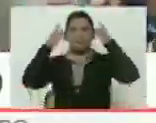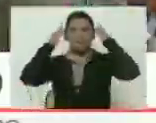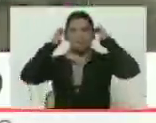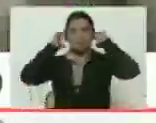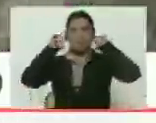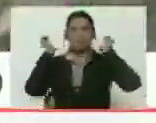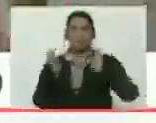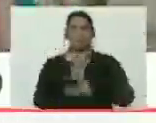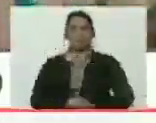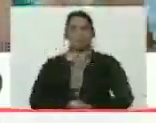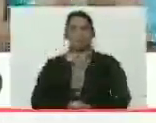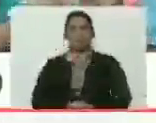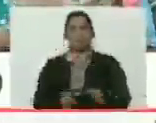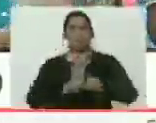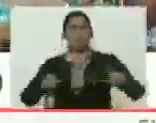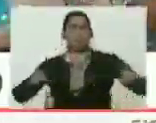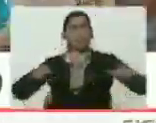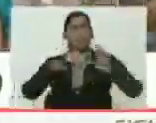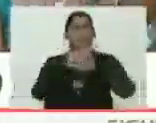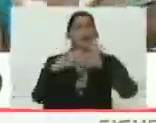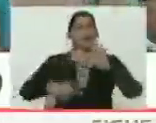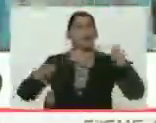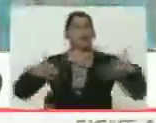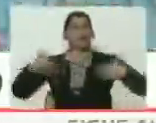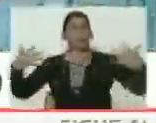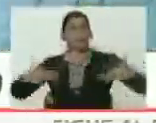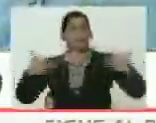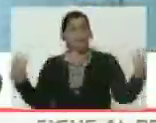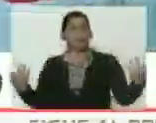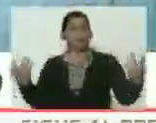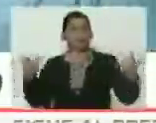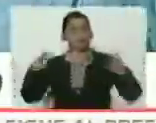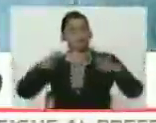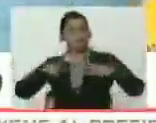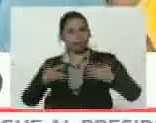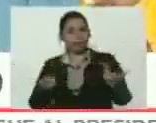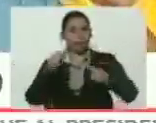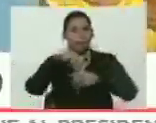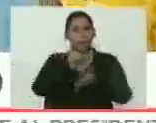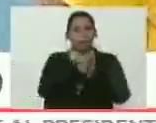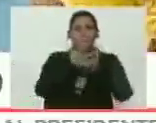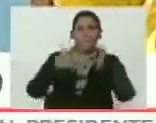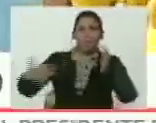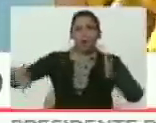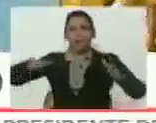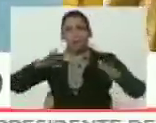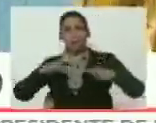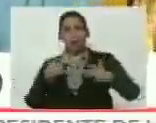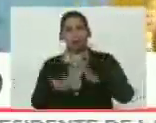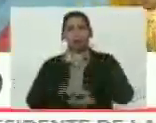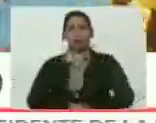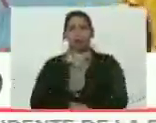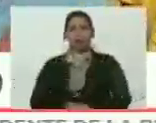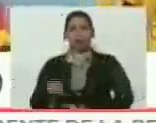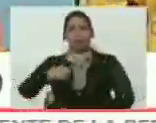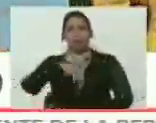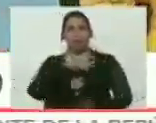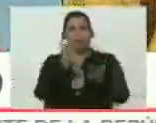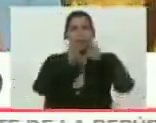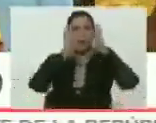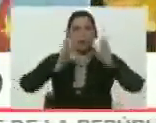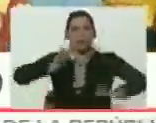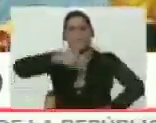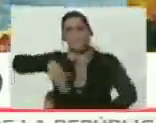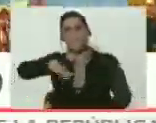a la felicidad, a la recreación. Para esta temporada vacacional de nuestros estudiantes a